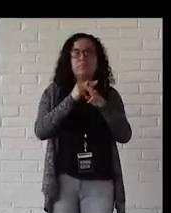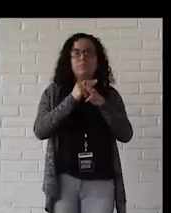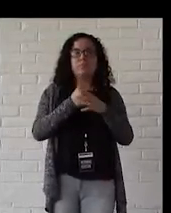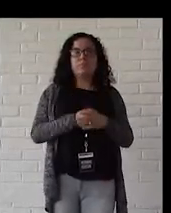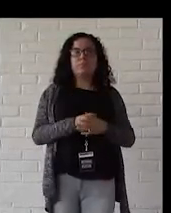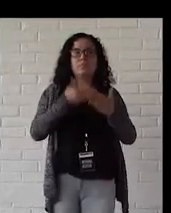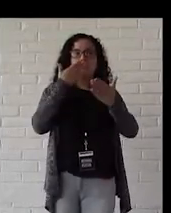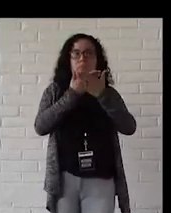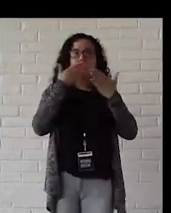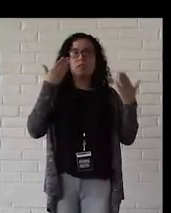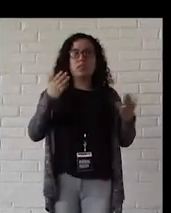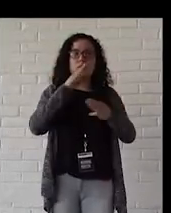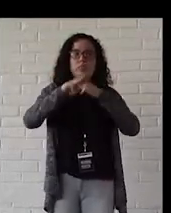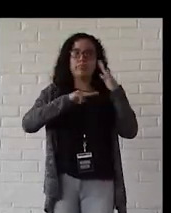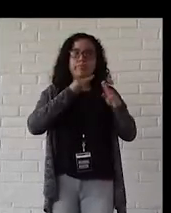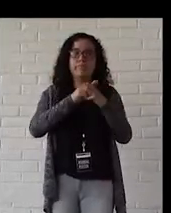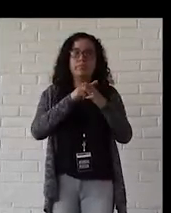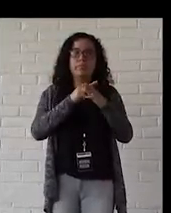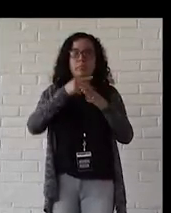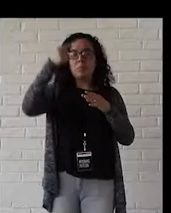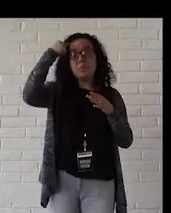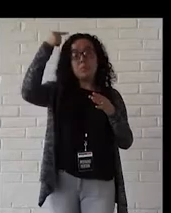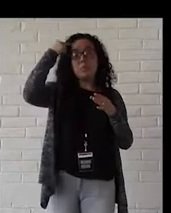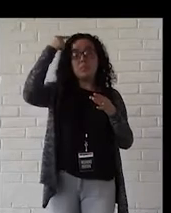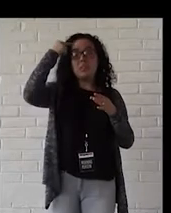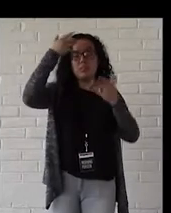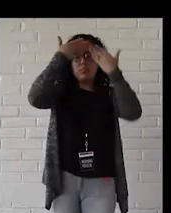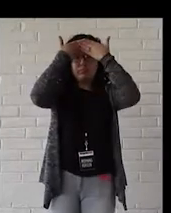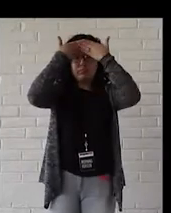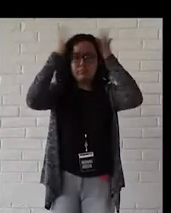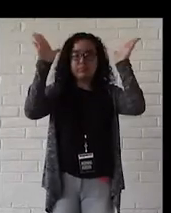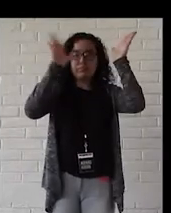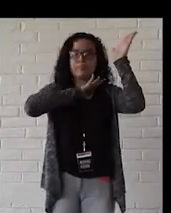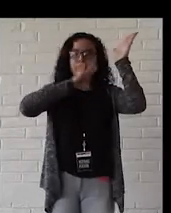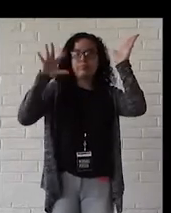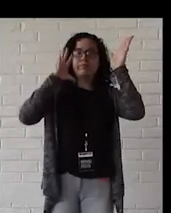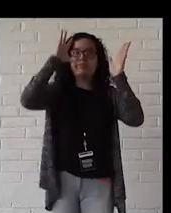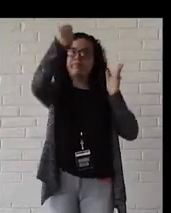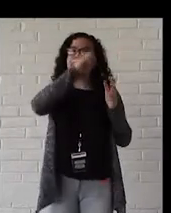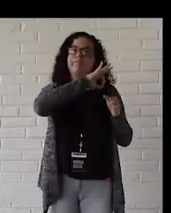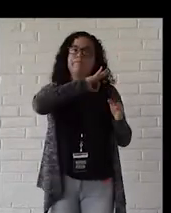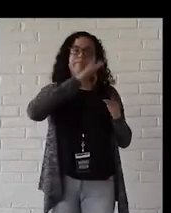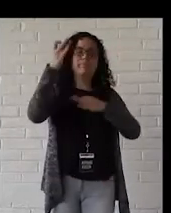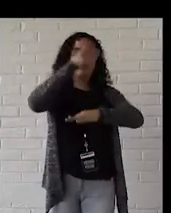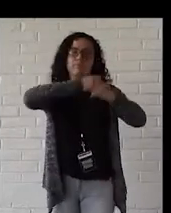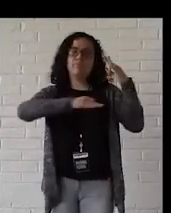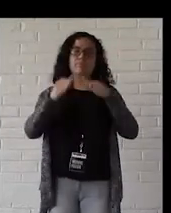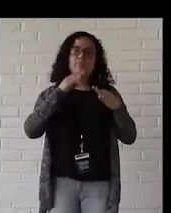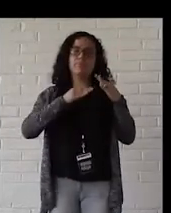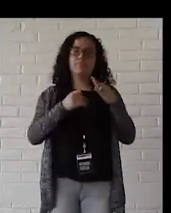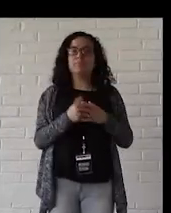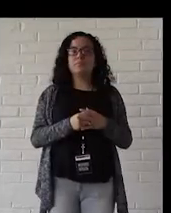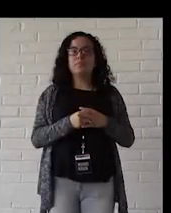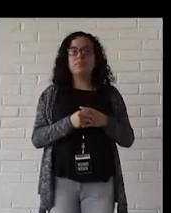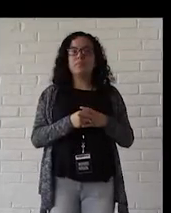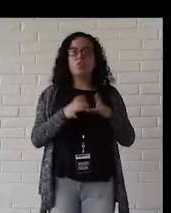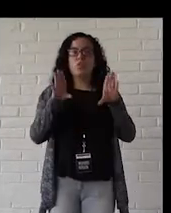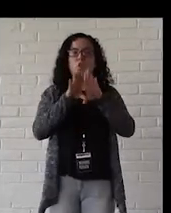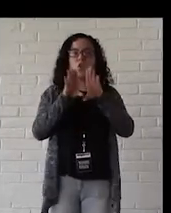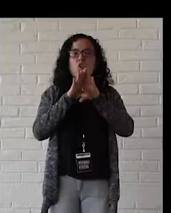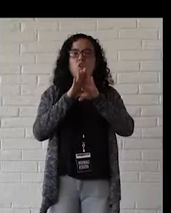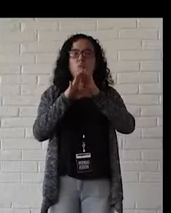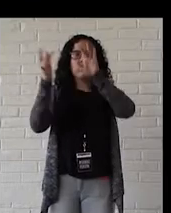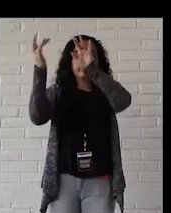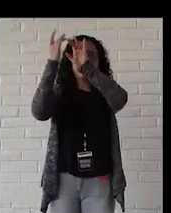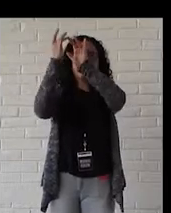momento, donde la conciencia se abre a que todo es posible, en ese instante se empiezan a crear nuevos canales de